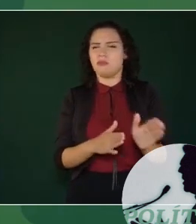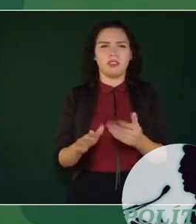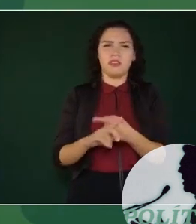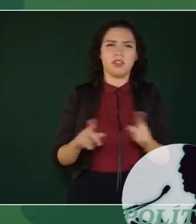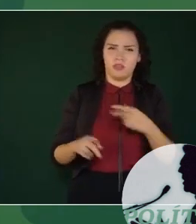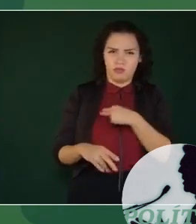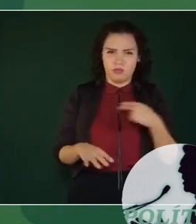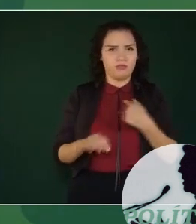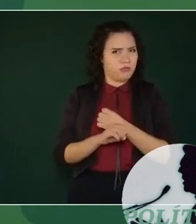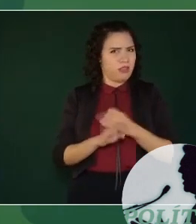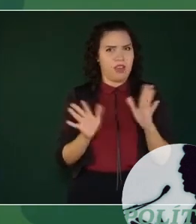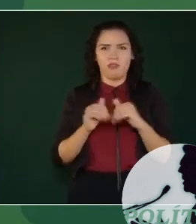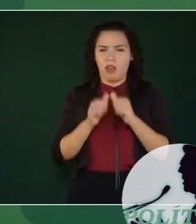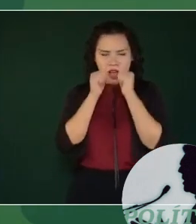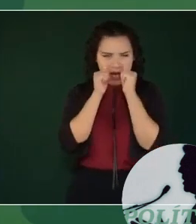seguir haciendo.